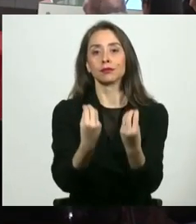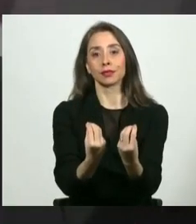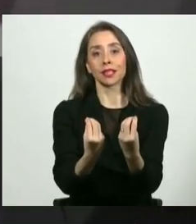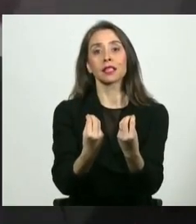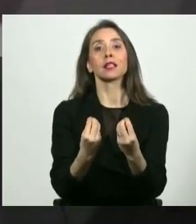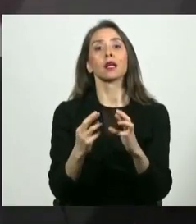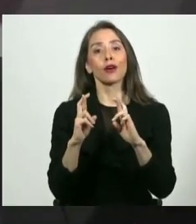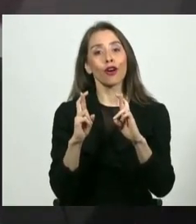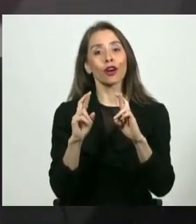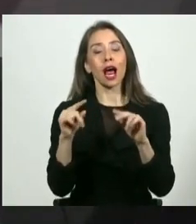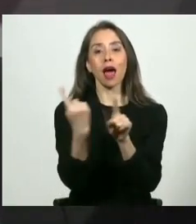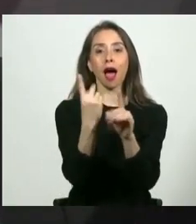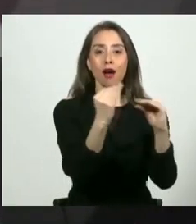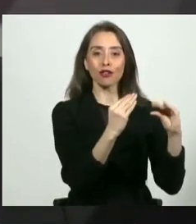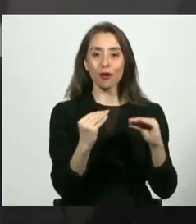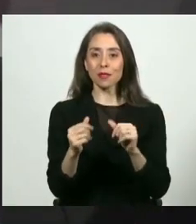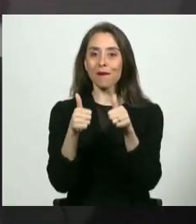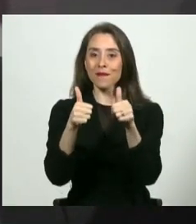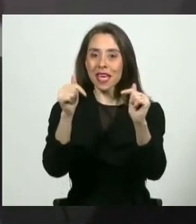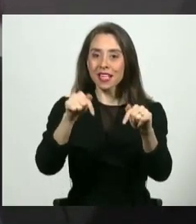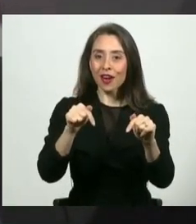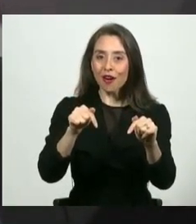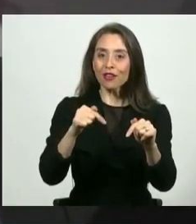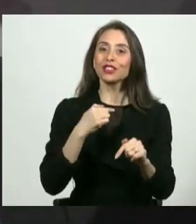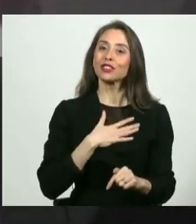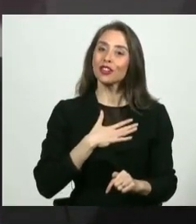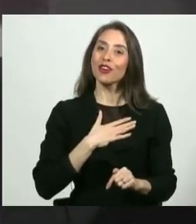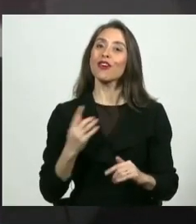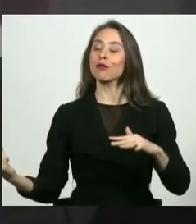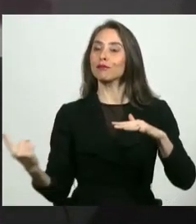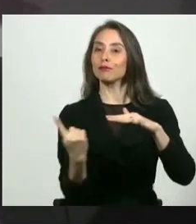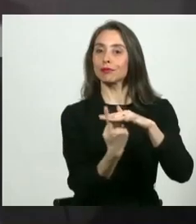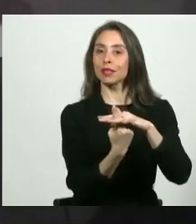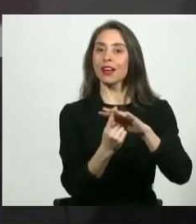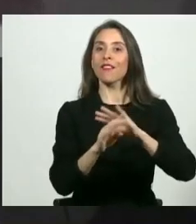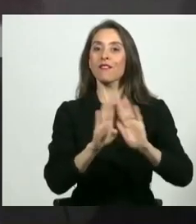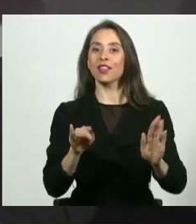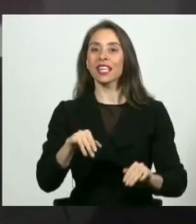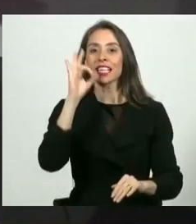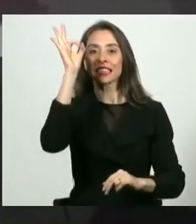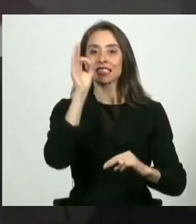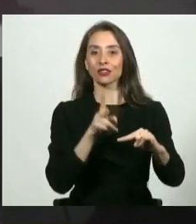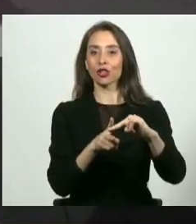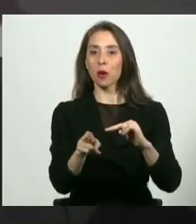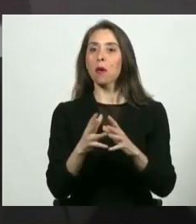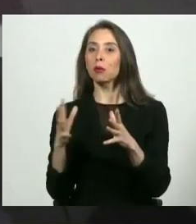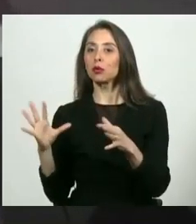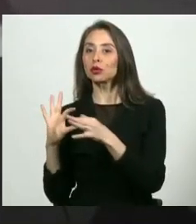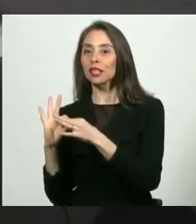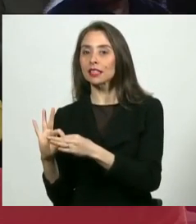que sea una exitosa conversación la que tengamos hoy y a la cual yo espero integrarme terminada esta sesión inaugural. Muchas